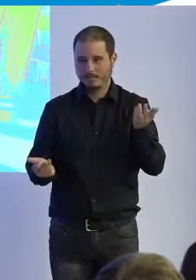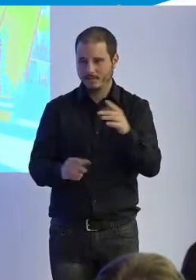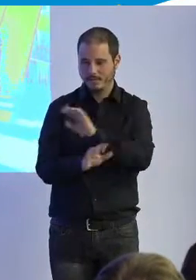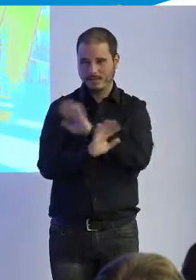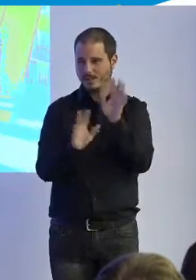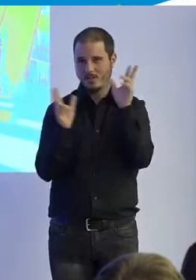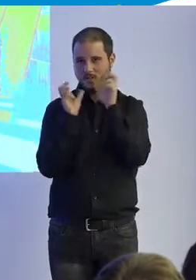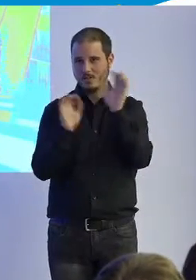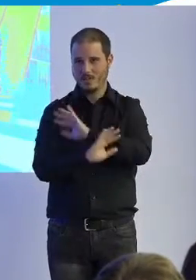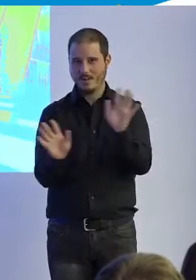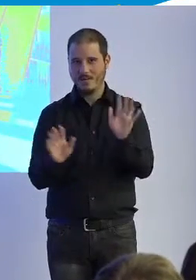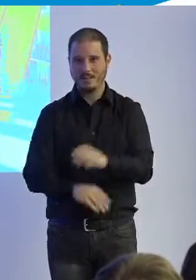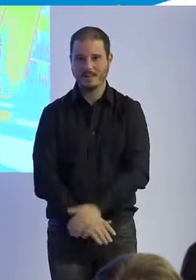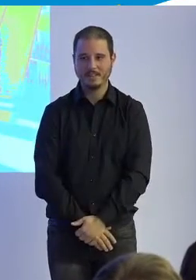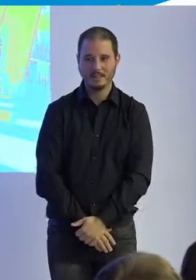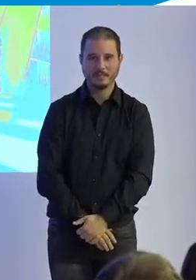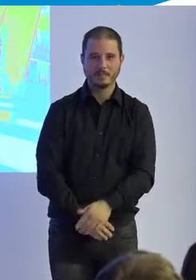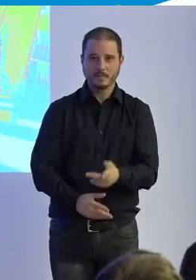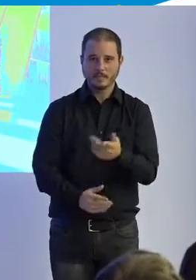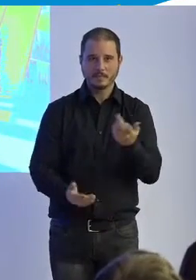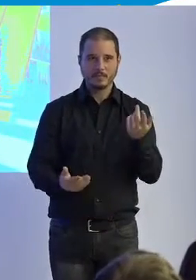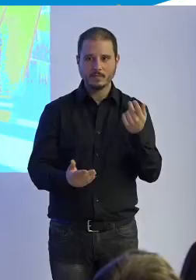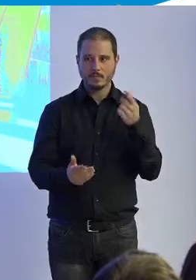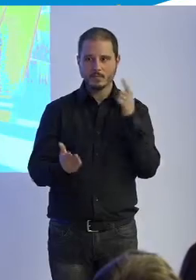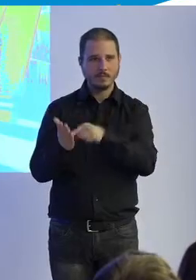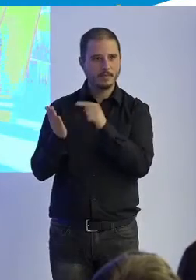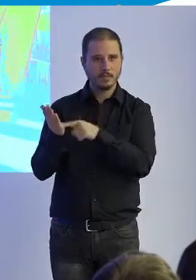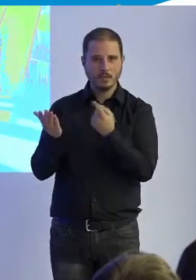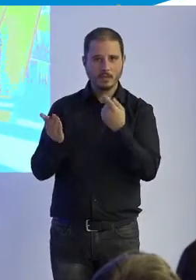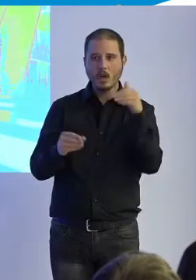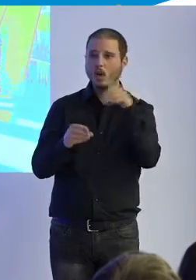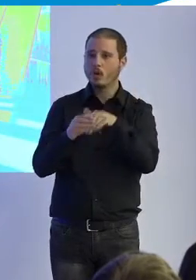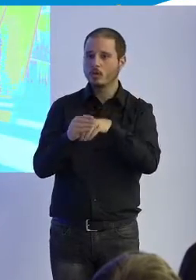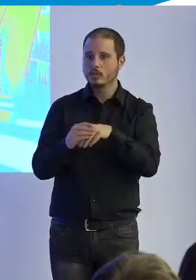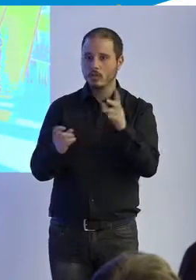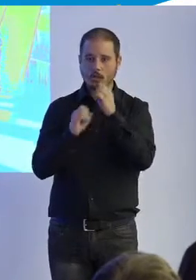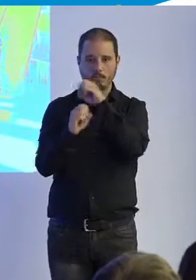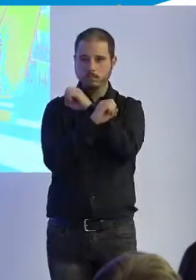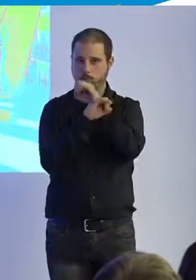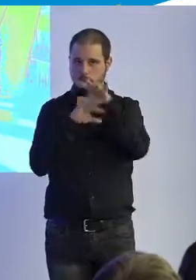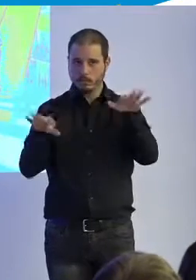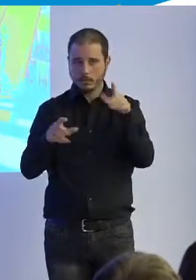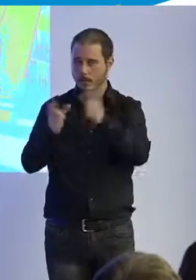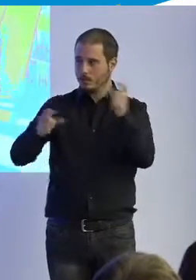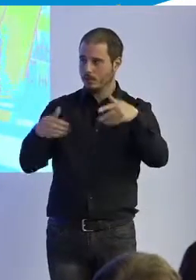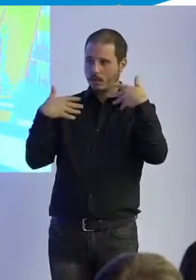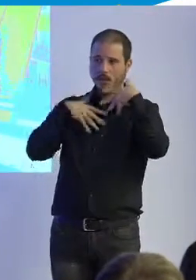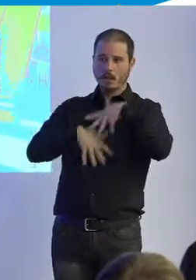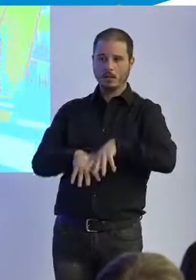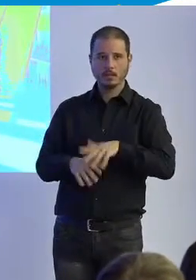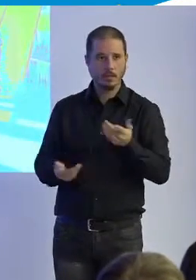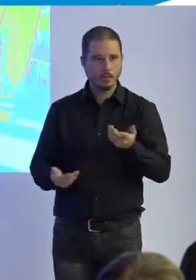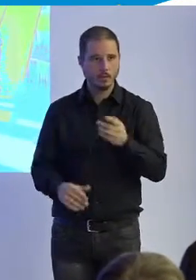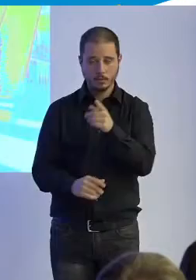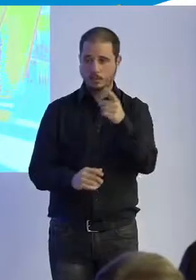fin. Pero que al final, ¿qué has tenido? Has tenido un contenido que le ha llegado a la gente y que se ha popularizado. Cuando empieces a tener ese tipo